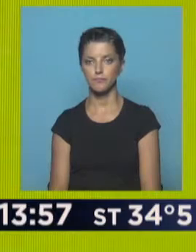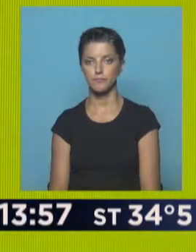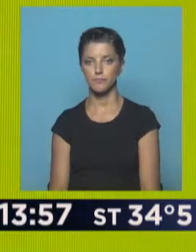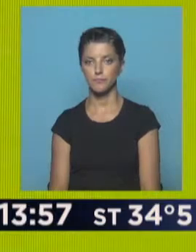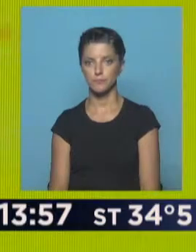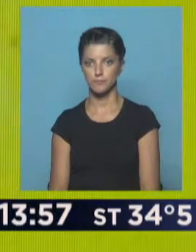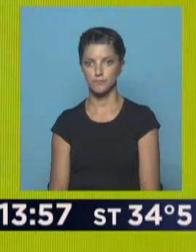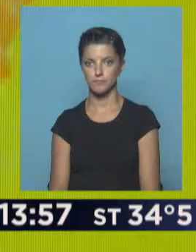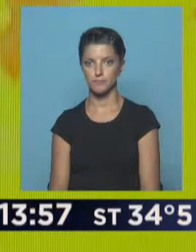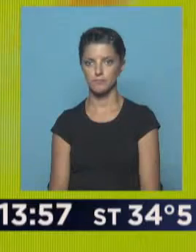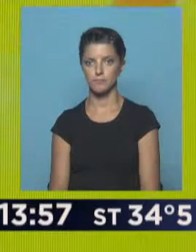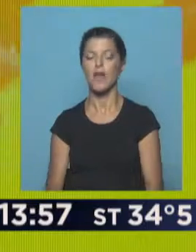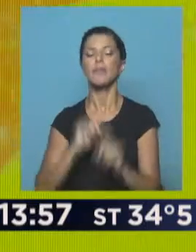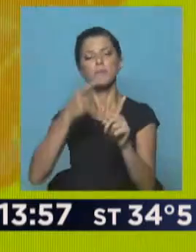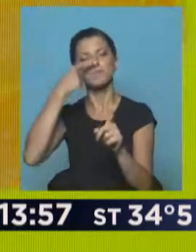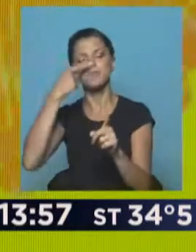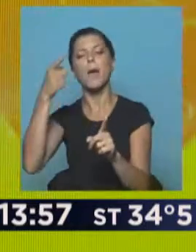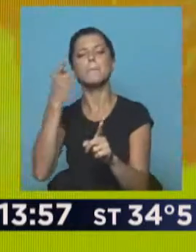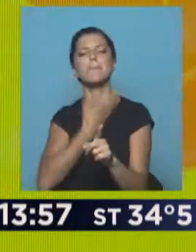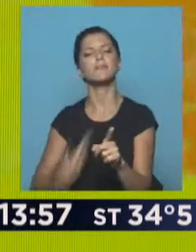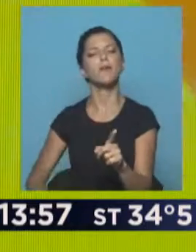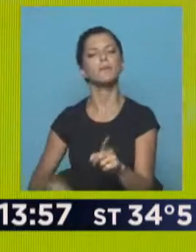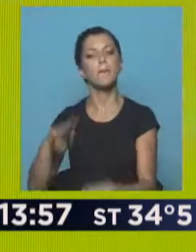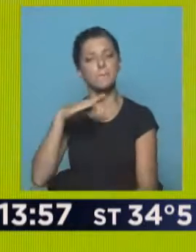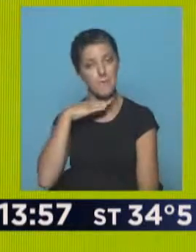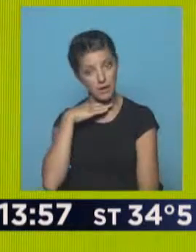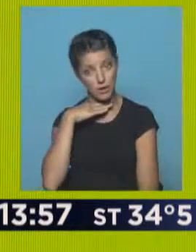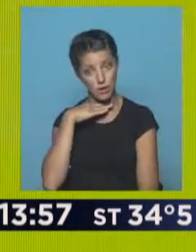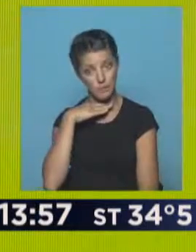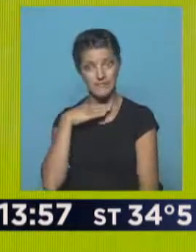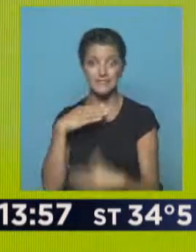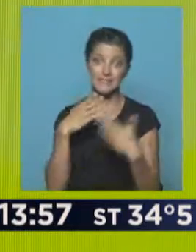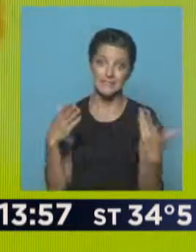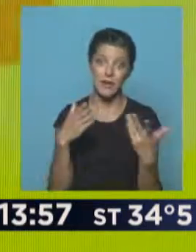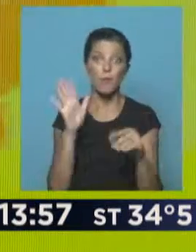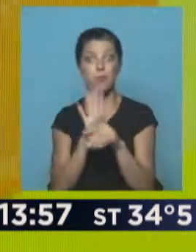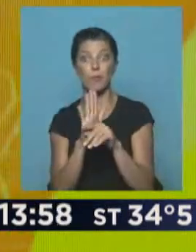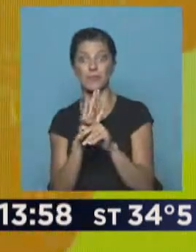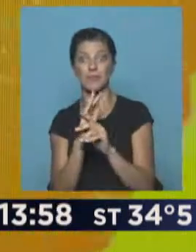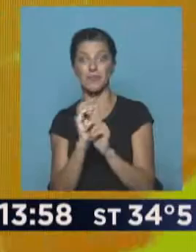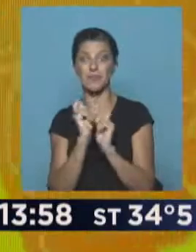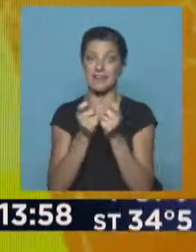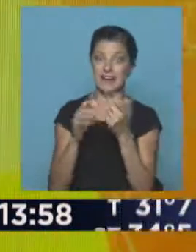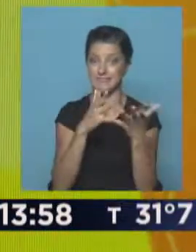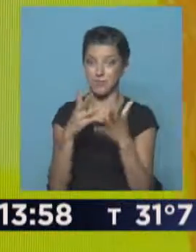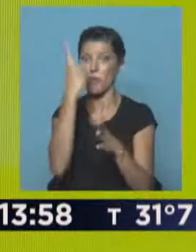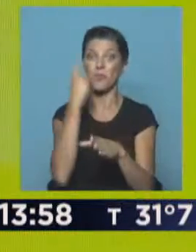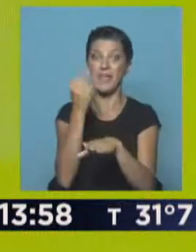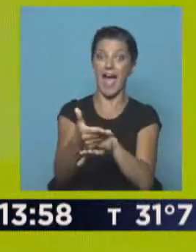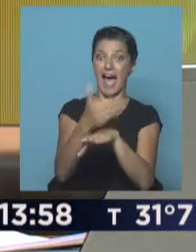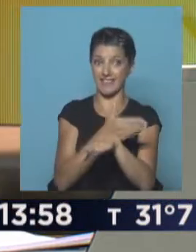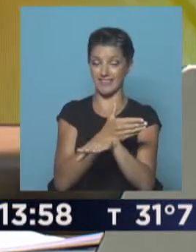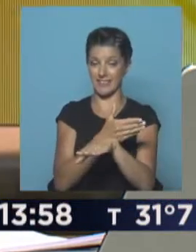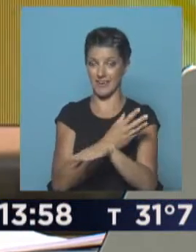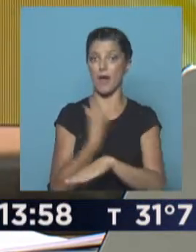No deja de ser interesante que el presidente mexicano Peña Nieto, digamos, mandó un regalito un poco envenenado el día anterior a la asunción de